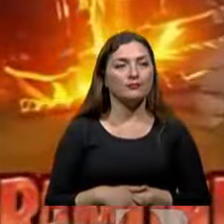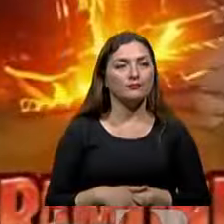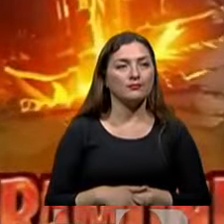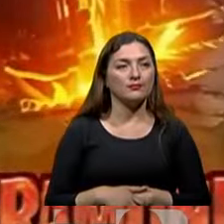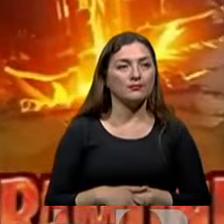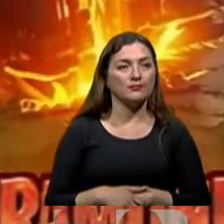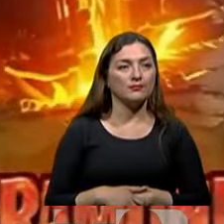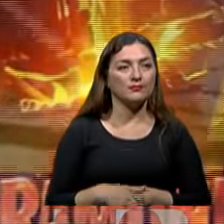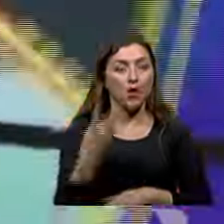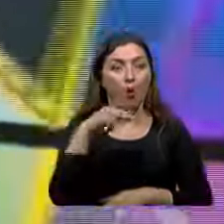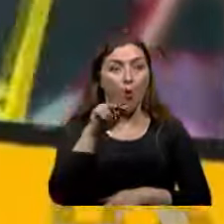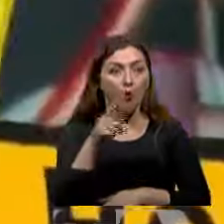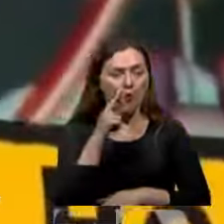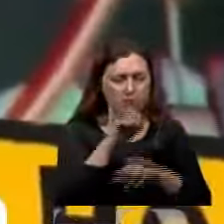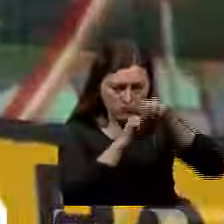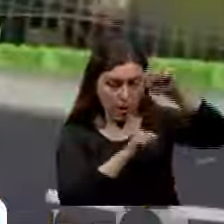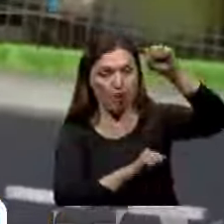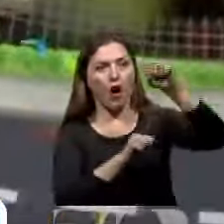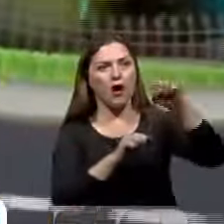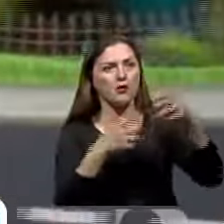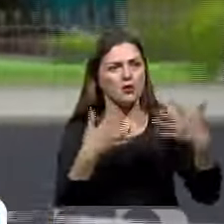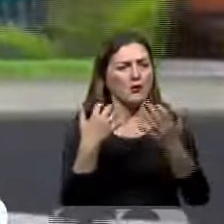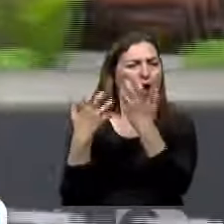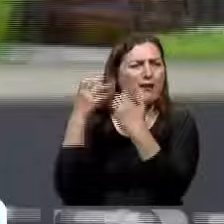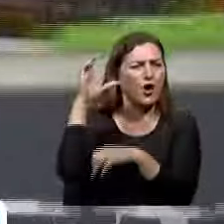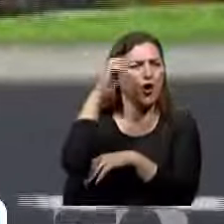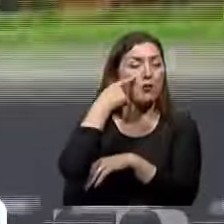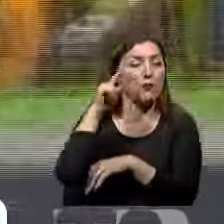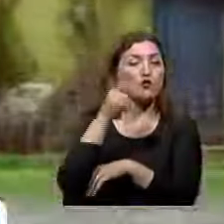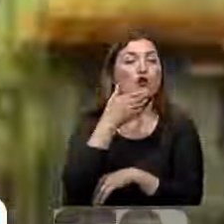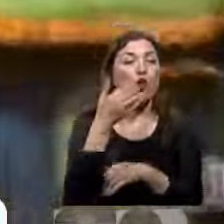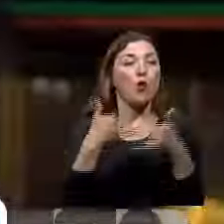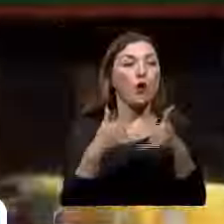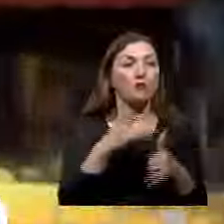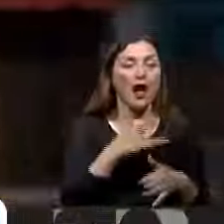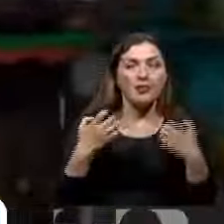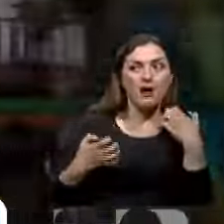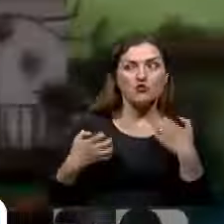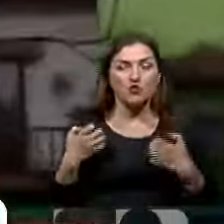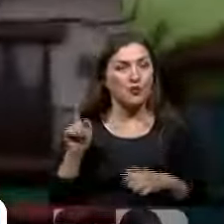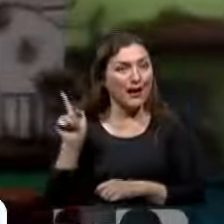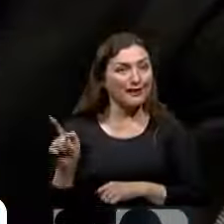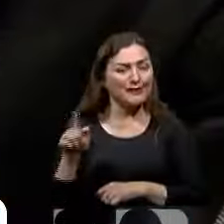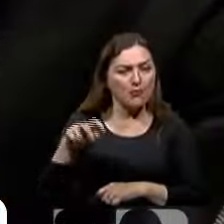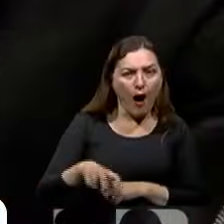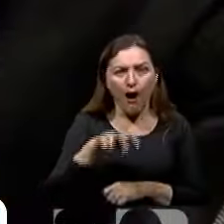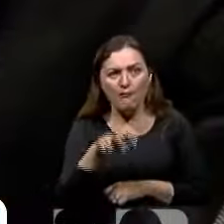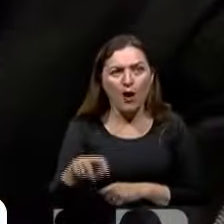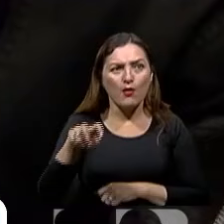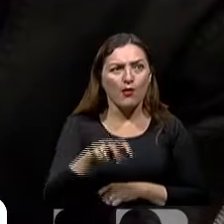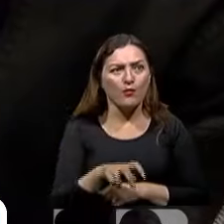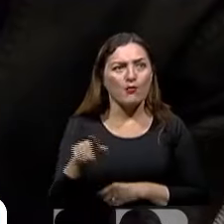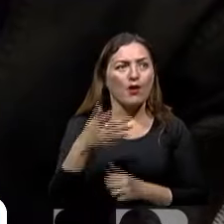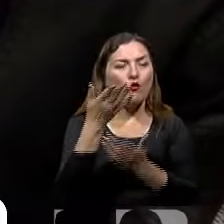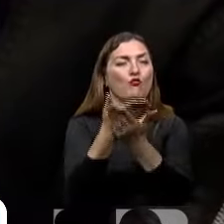Descubrí los misterios y tesoros de las civilizaciones precolombinas a través de un emocionante videojuego de aventuras. Es sin duda la